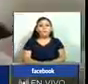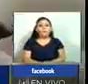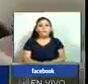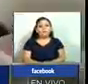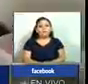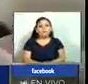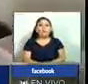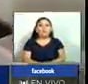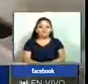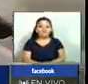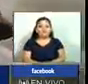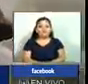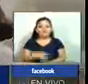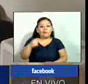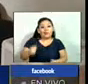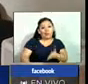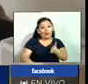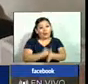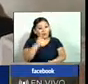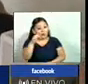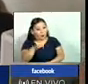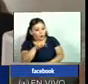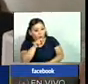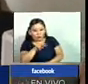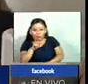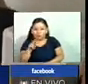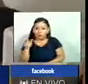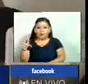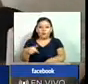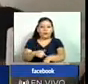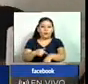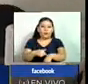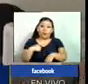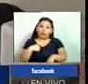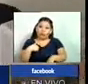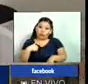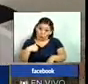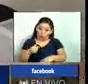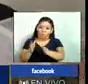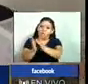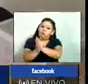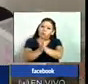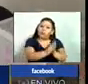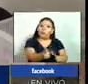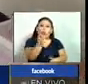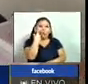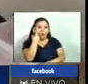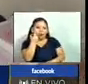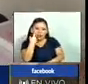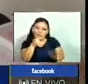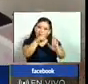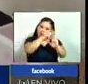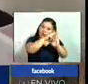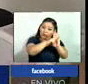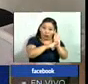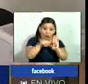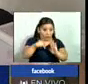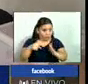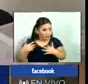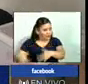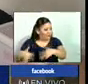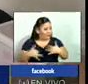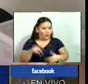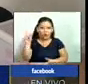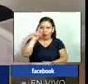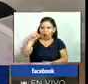es lamentable lo que estamos viviendo en nuestro municipio por eso que le pido a las personas que tomen todas las medidas esto no es broma no es un